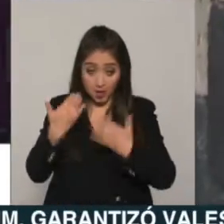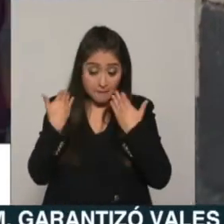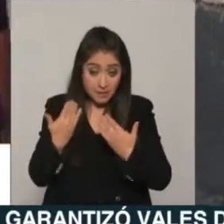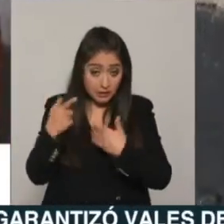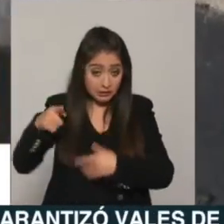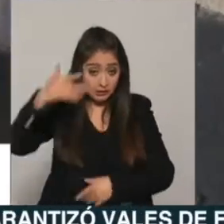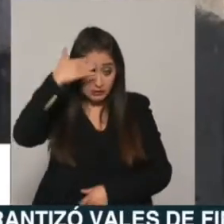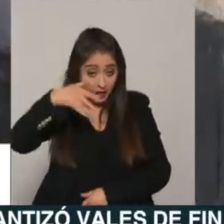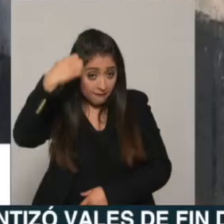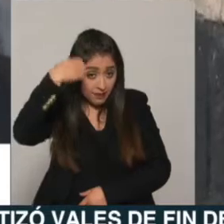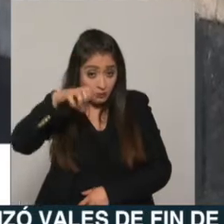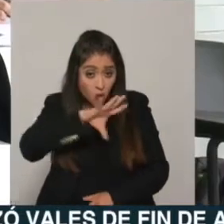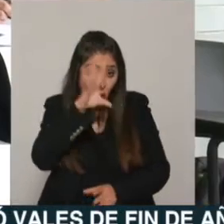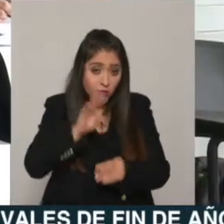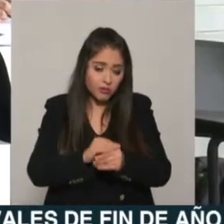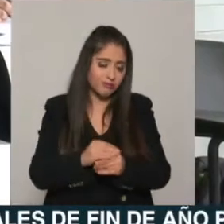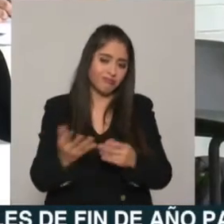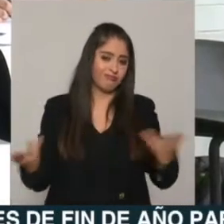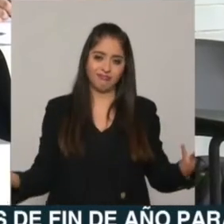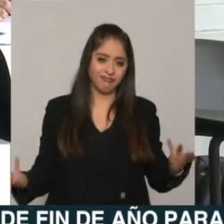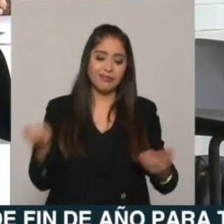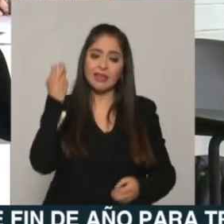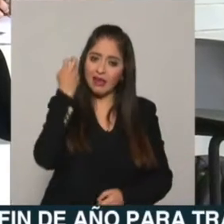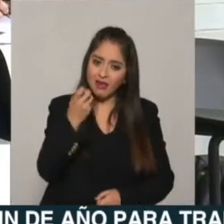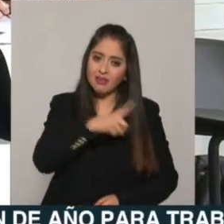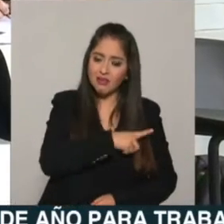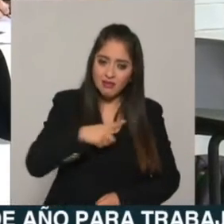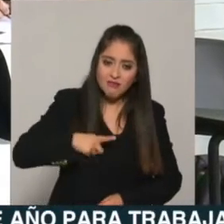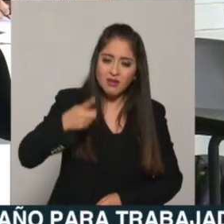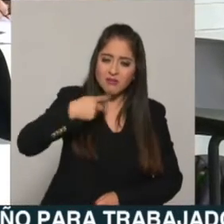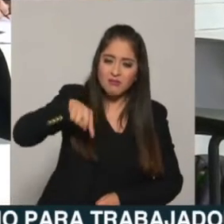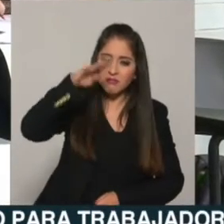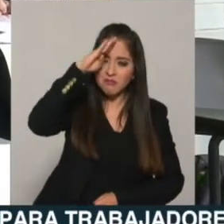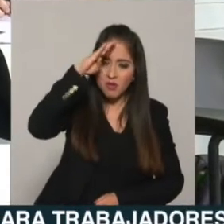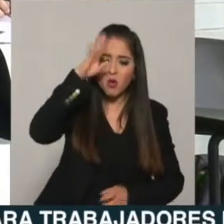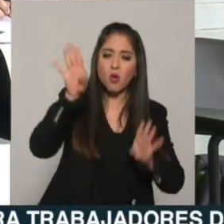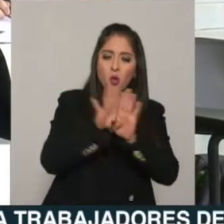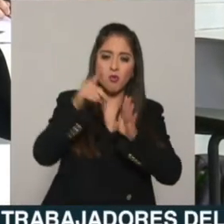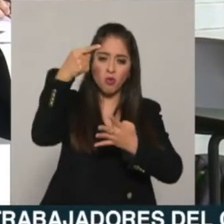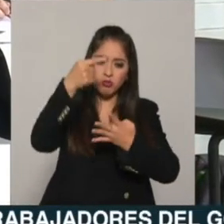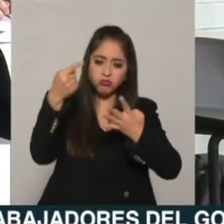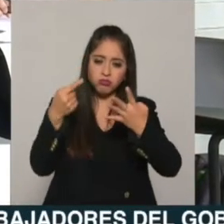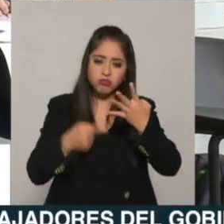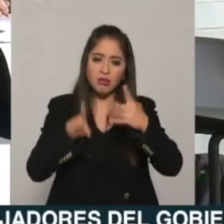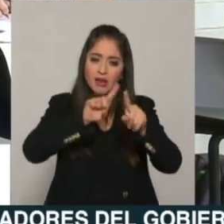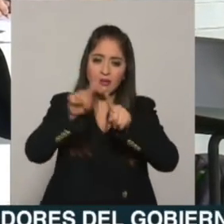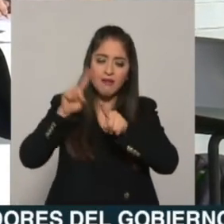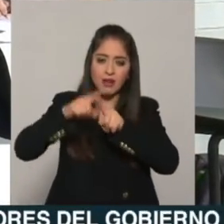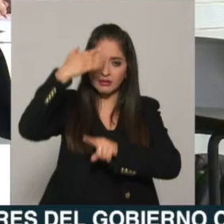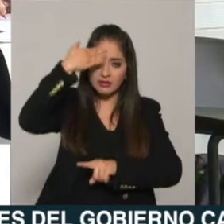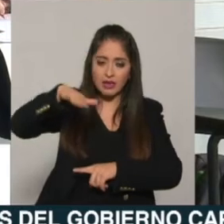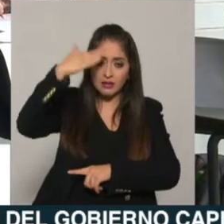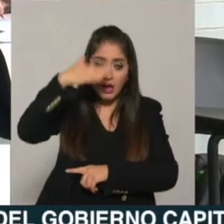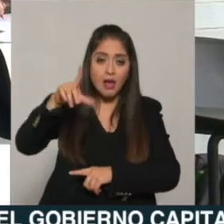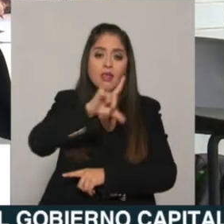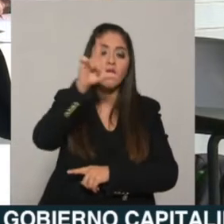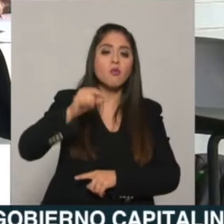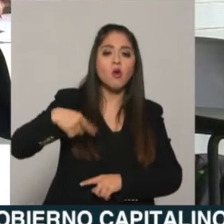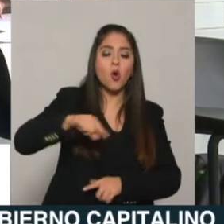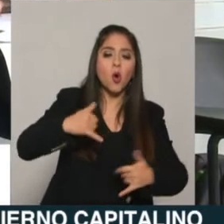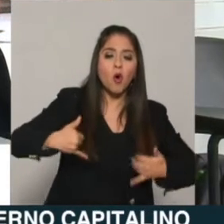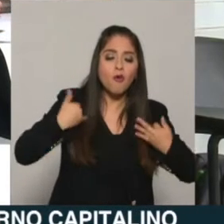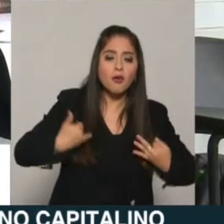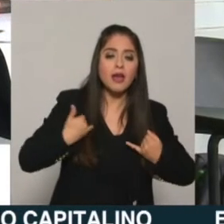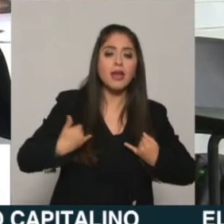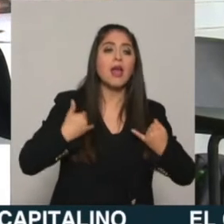es precisamente organizar todos esos aspectos, esos conocimientos y hacérselos notar. Cuando haya